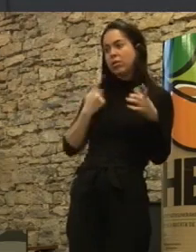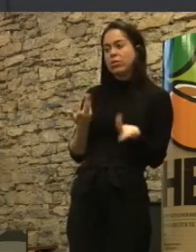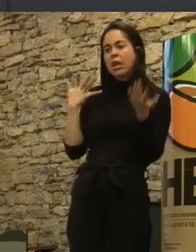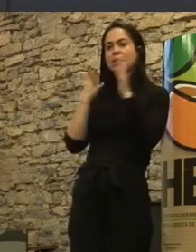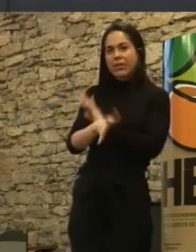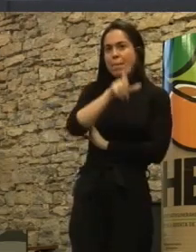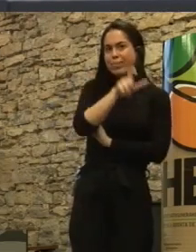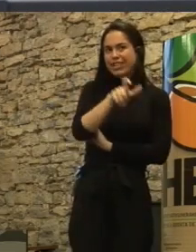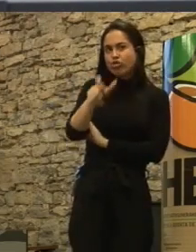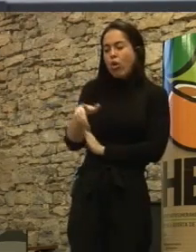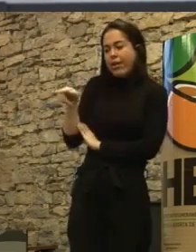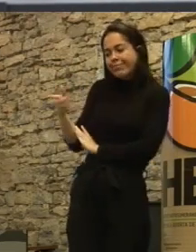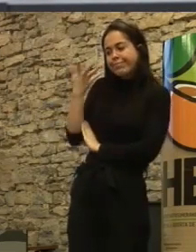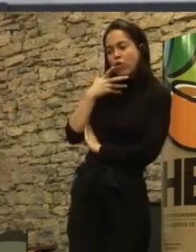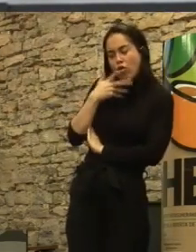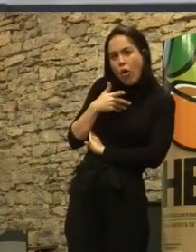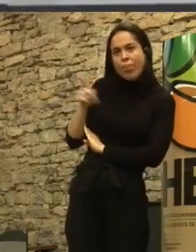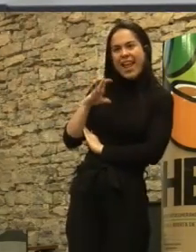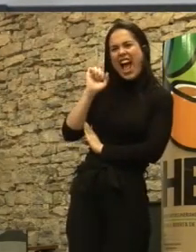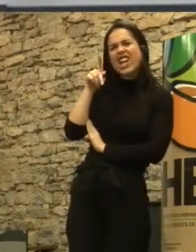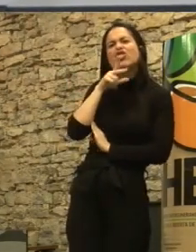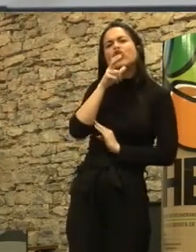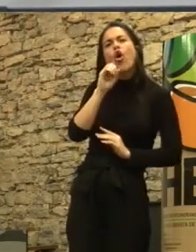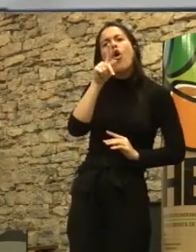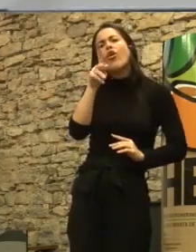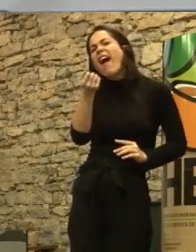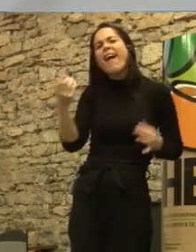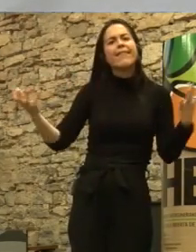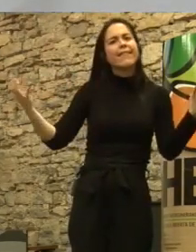de procesos, hay una serie de resultados que se han medido y un